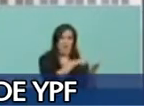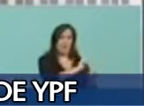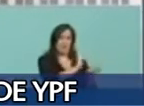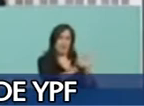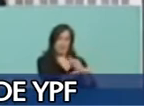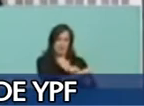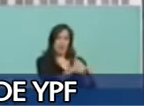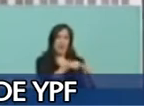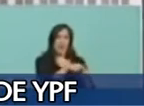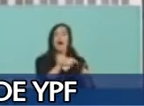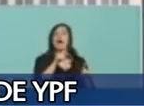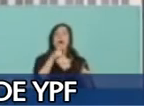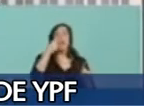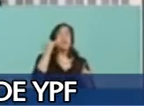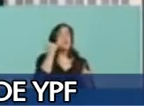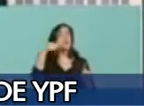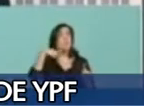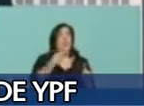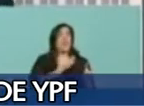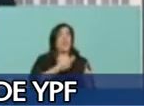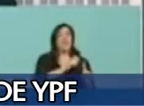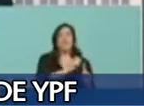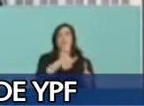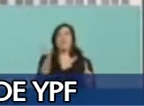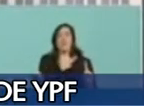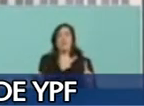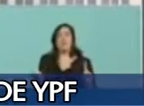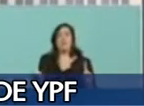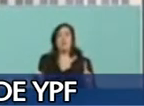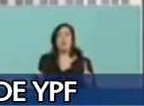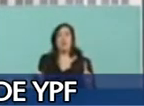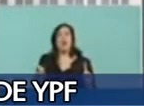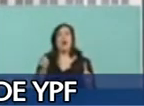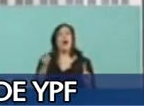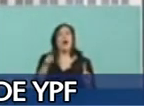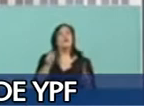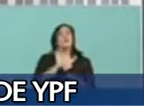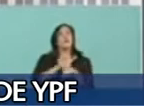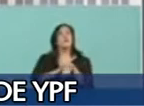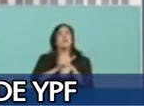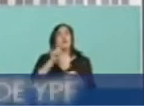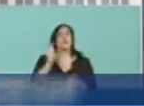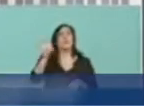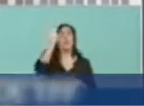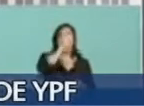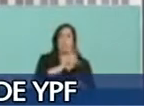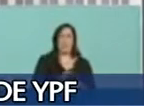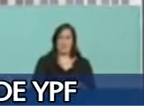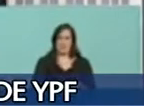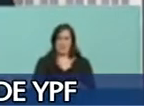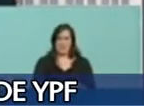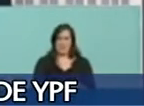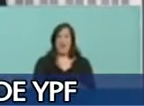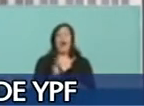la propiedad de los yacimientos se transfirió precisamente a las provincias pero también no es menos cierto